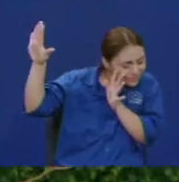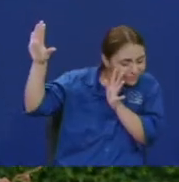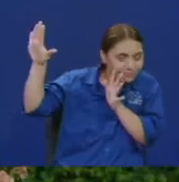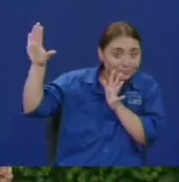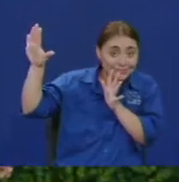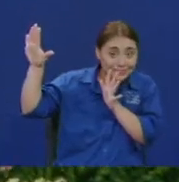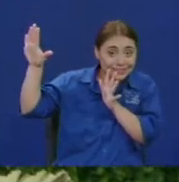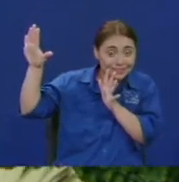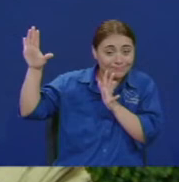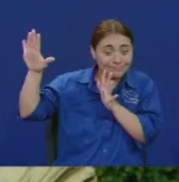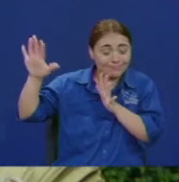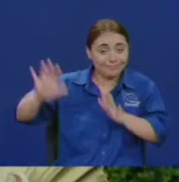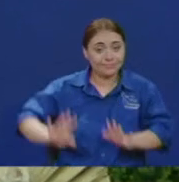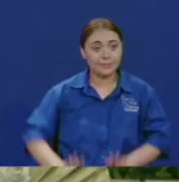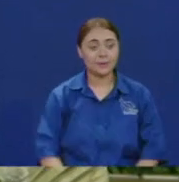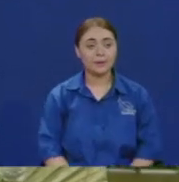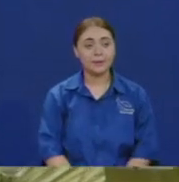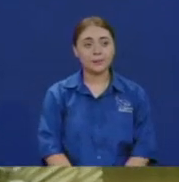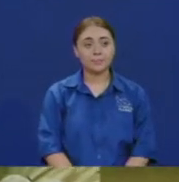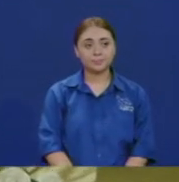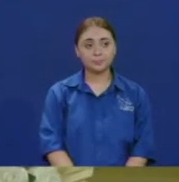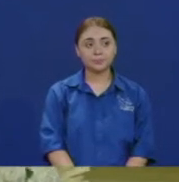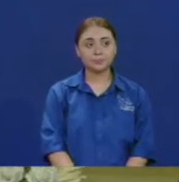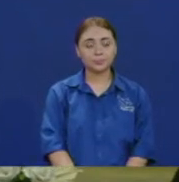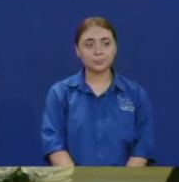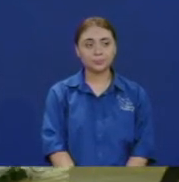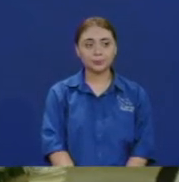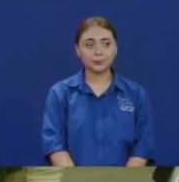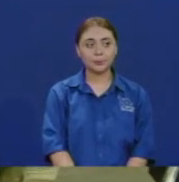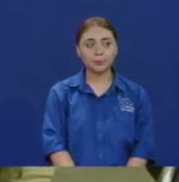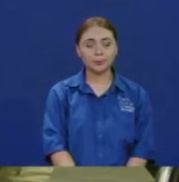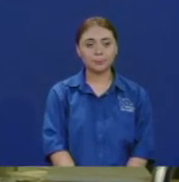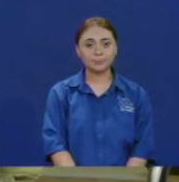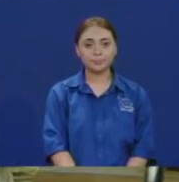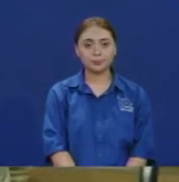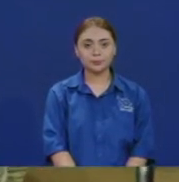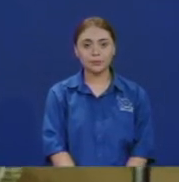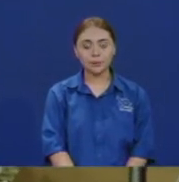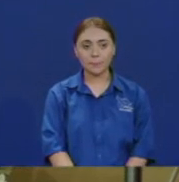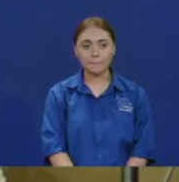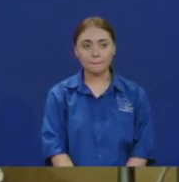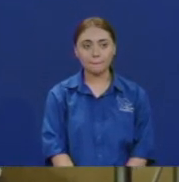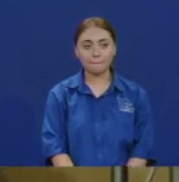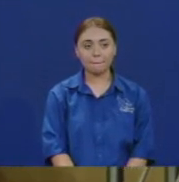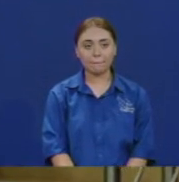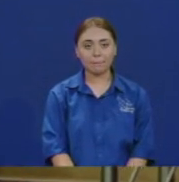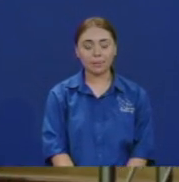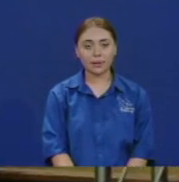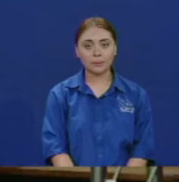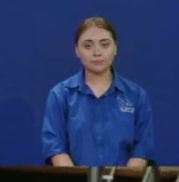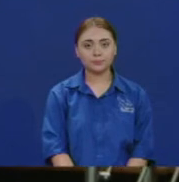¿De veras lo ha leído o no lo ha leído? Se me hace que no. ¿Dónde está eso, hermano?